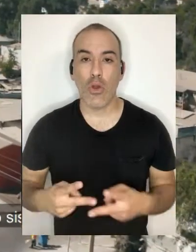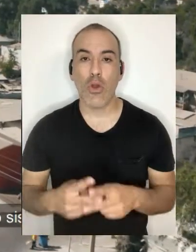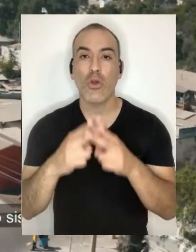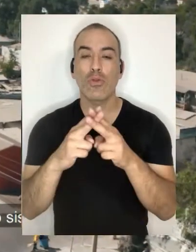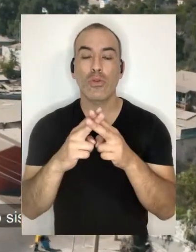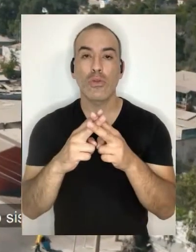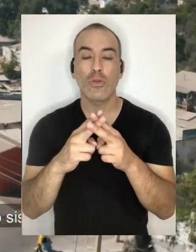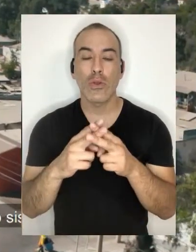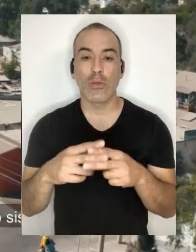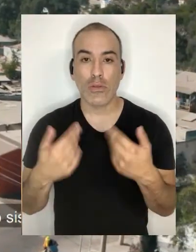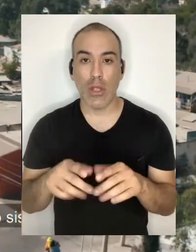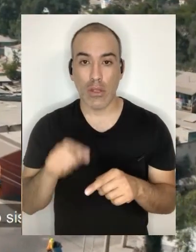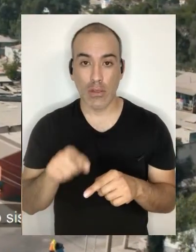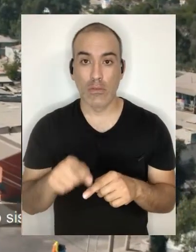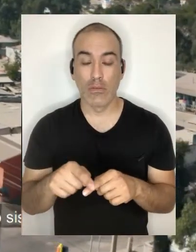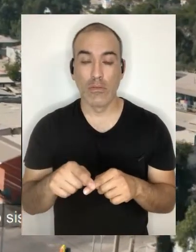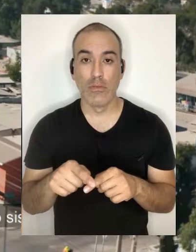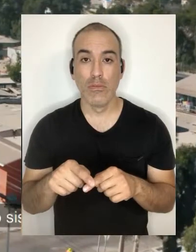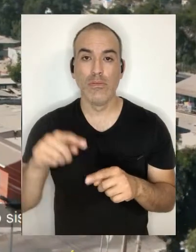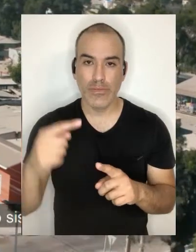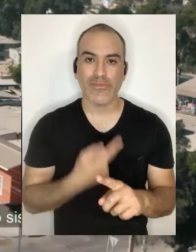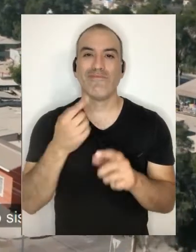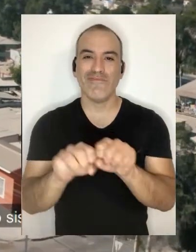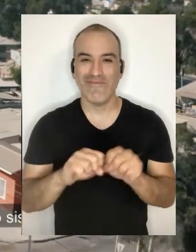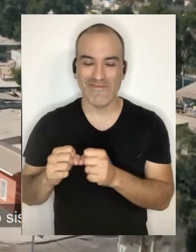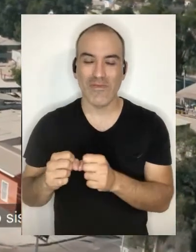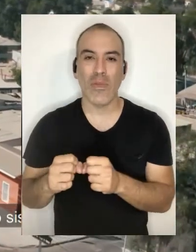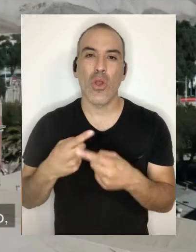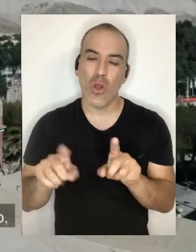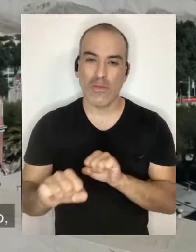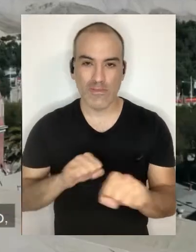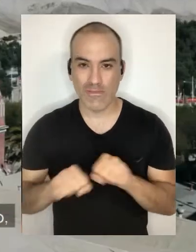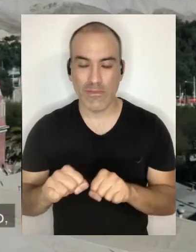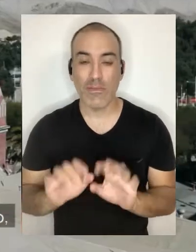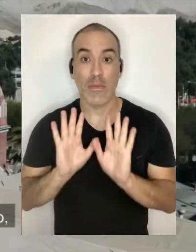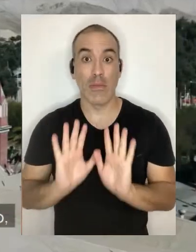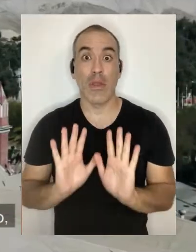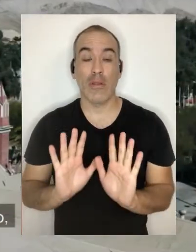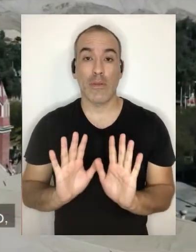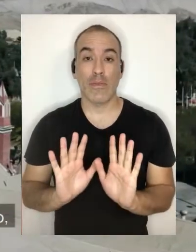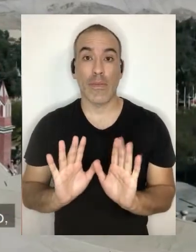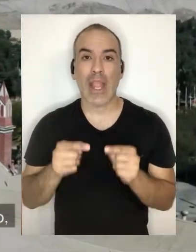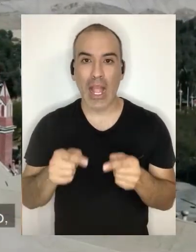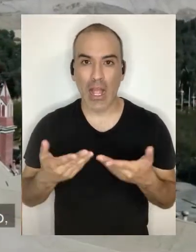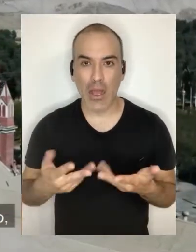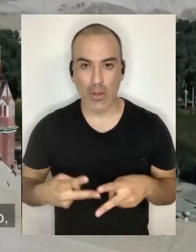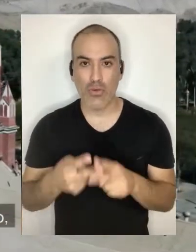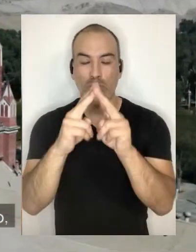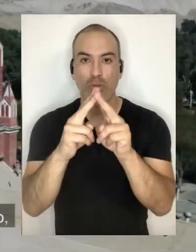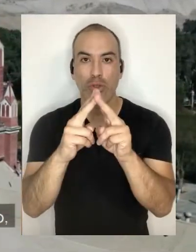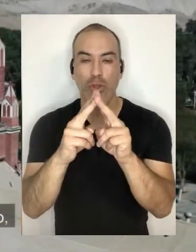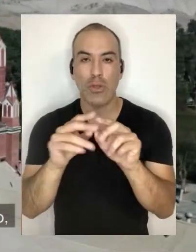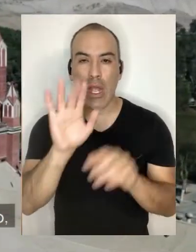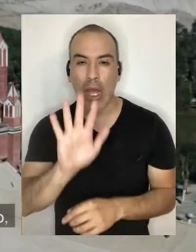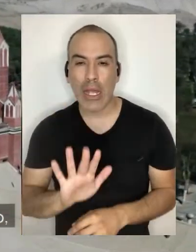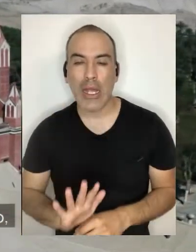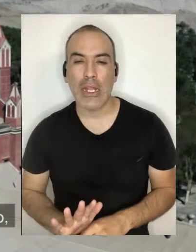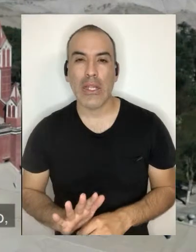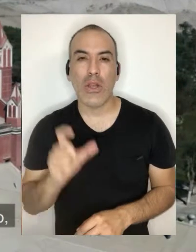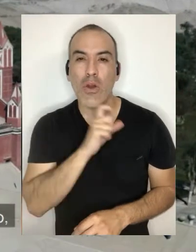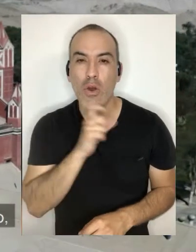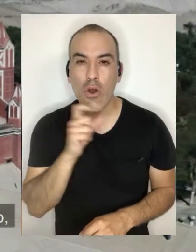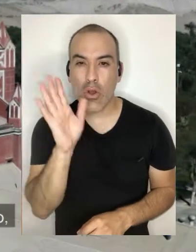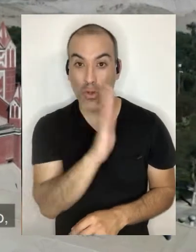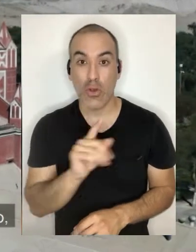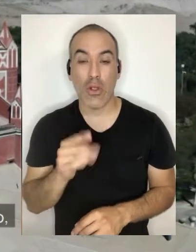construcción existente fue derruida nuevamente por otro sismo. Sin embargo, la actual construcción, con su característico